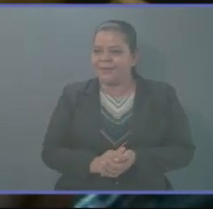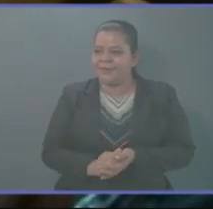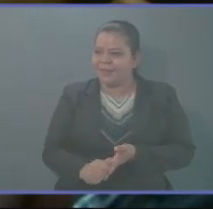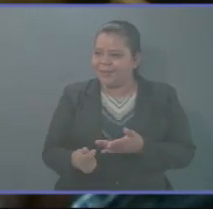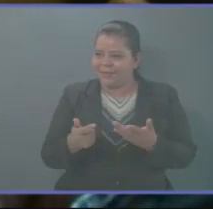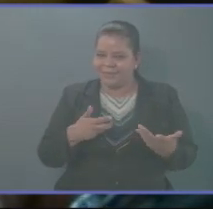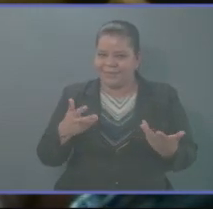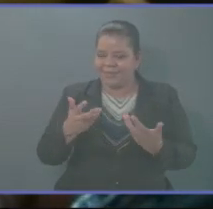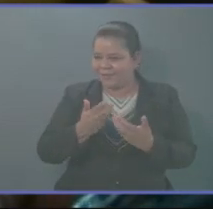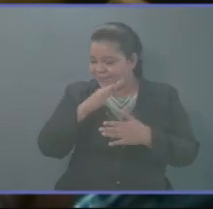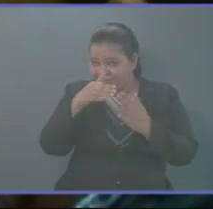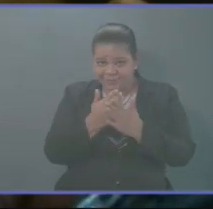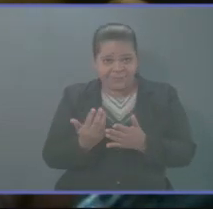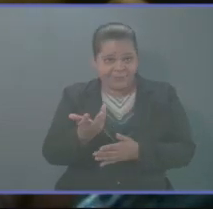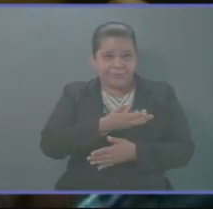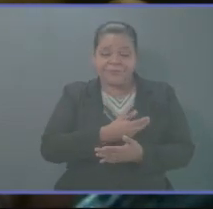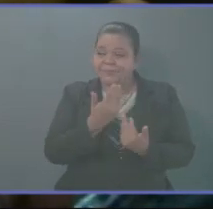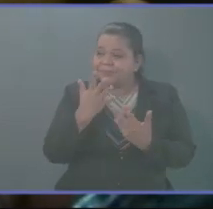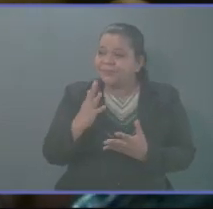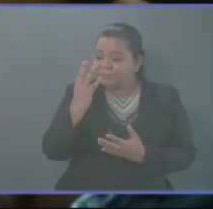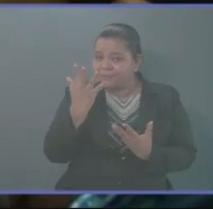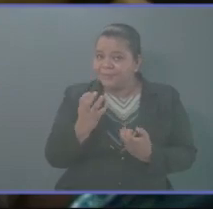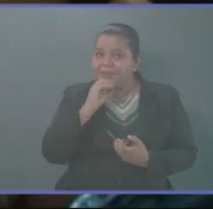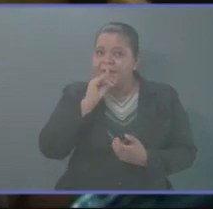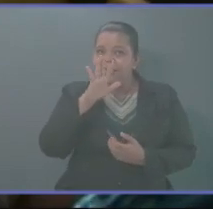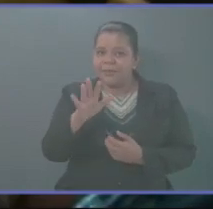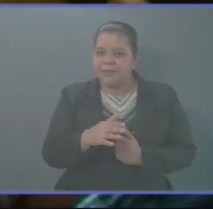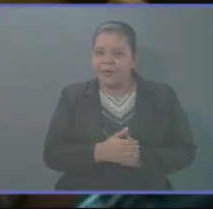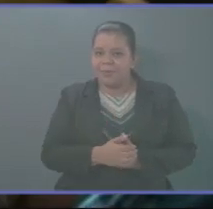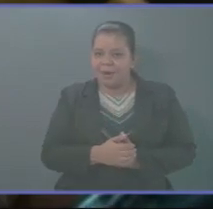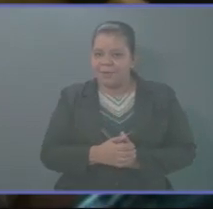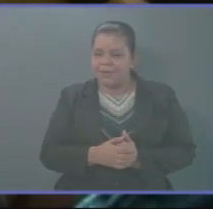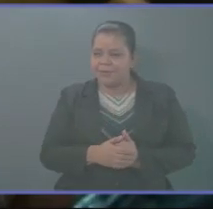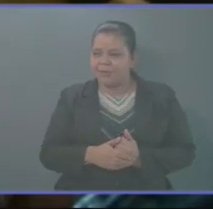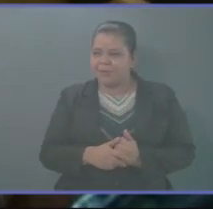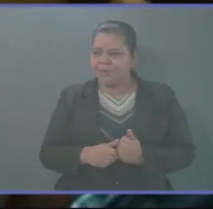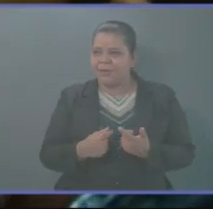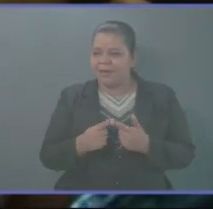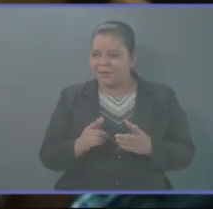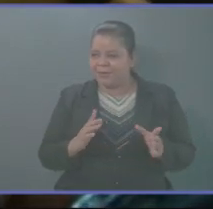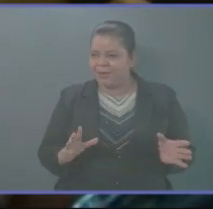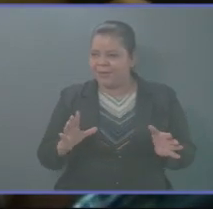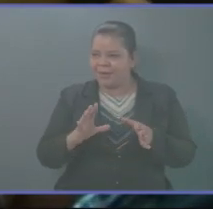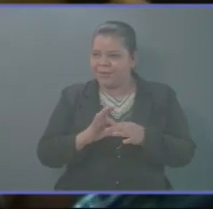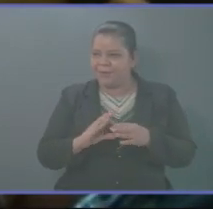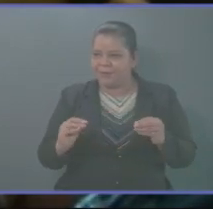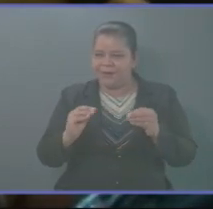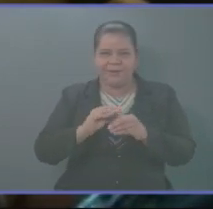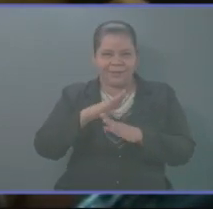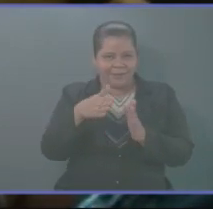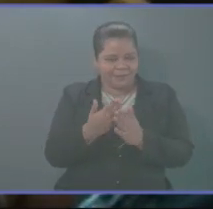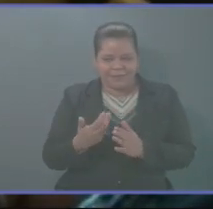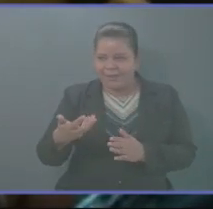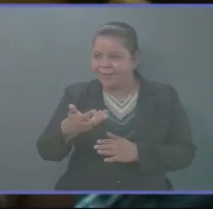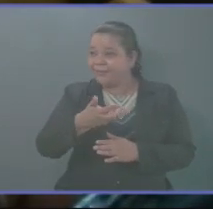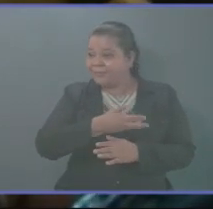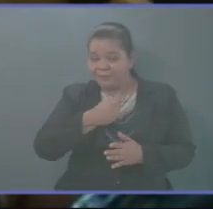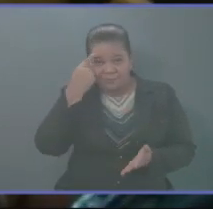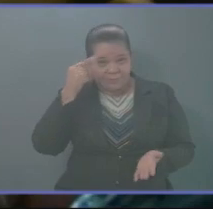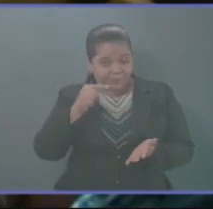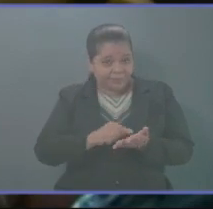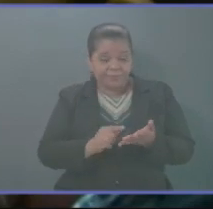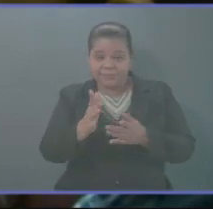36, si no me equivoco, por el momento da la posibilidad que en estas circunstancias puedan darse lo de las suspensiones